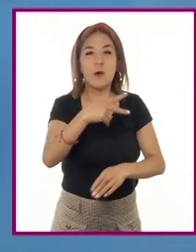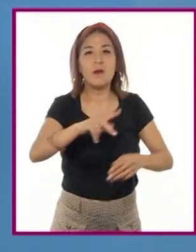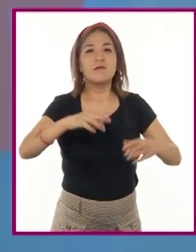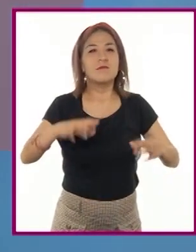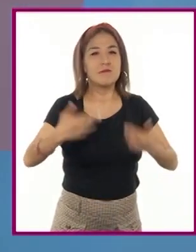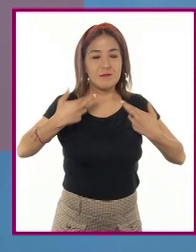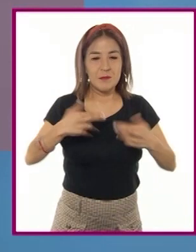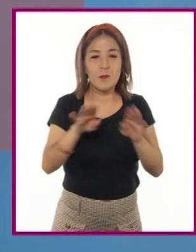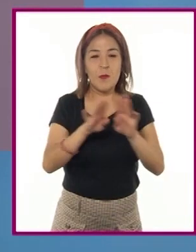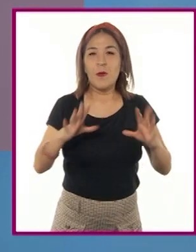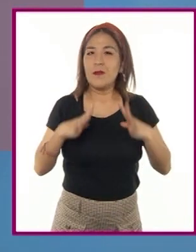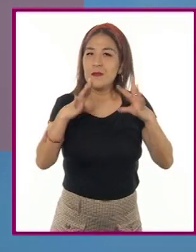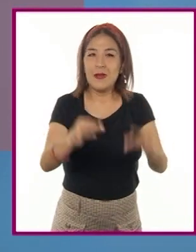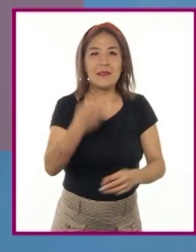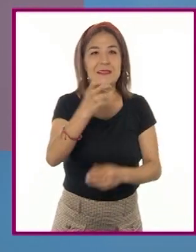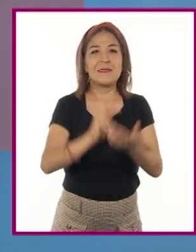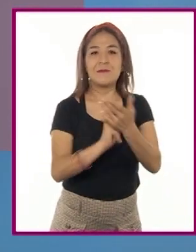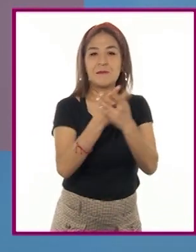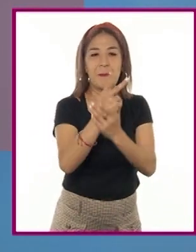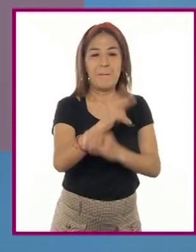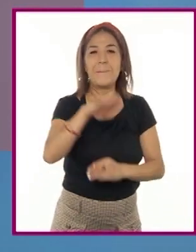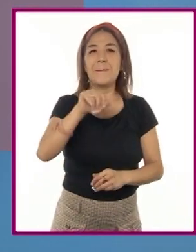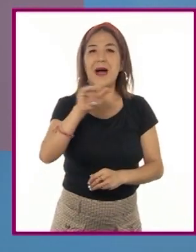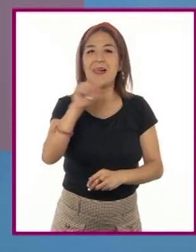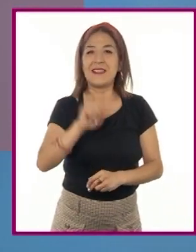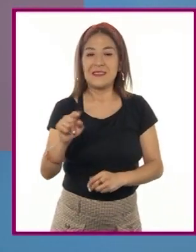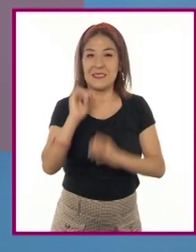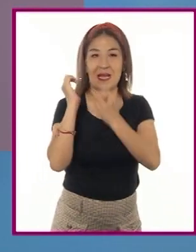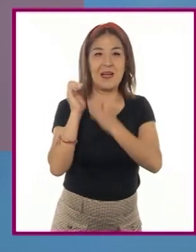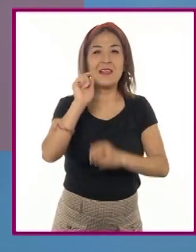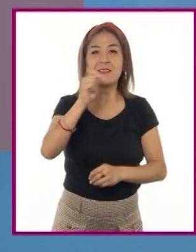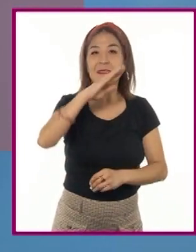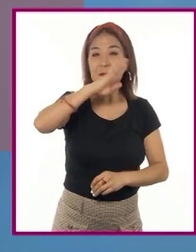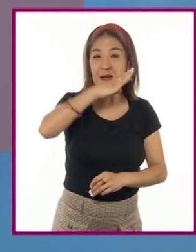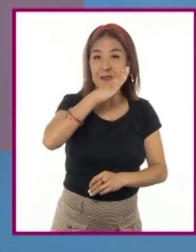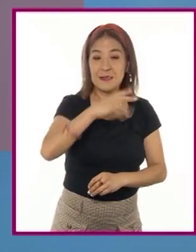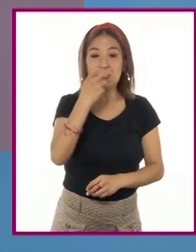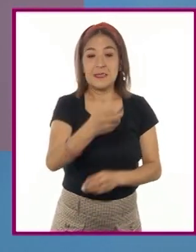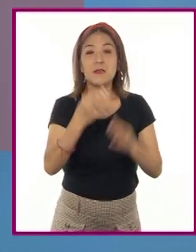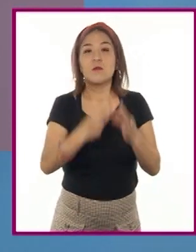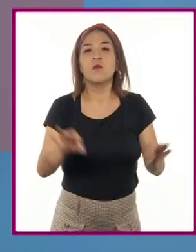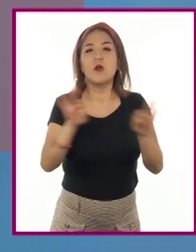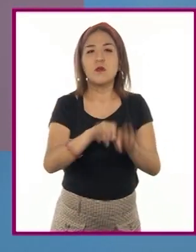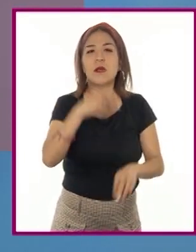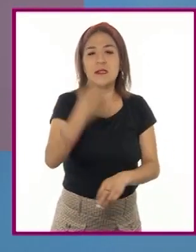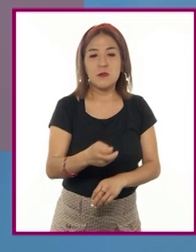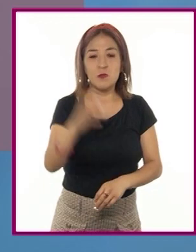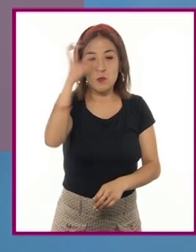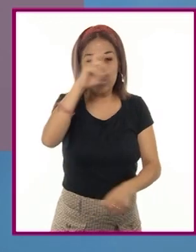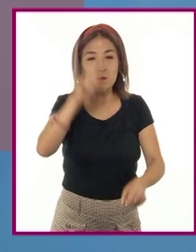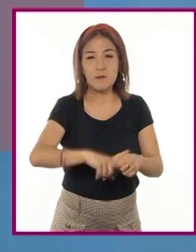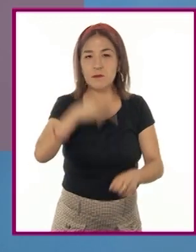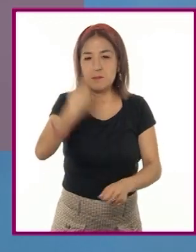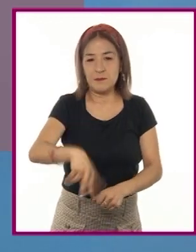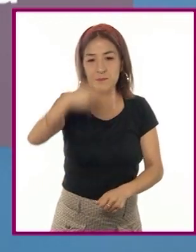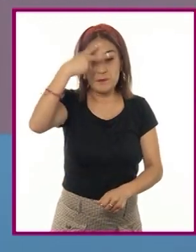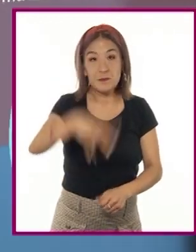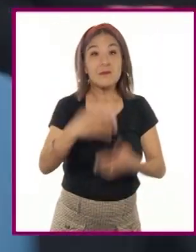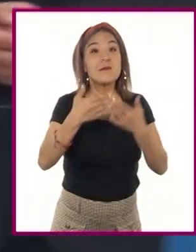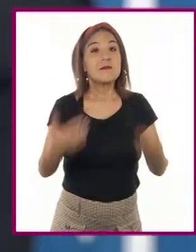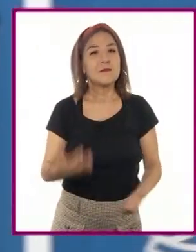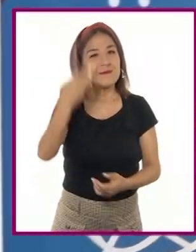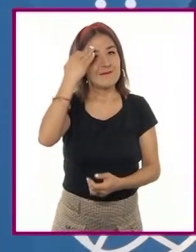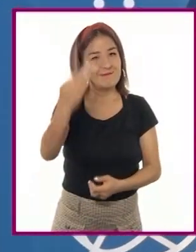Mesoamérica. Al finalizar, podremos reconocer la importancia del maíz en la cultura mexicana de la actualidad.